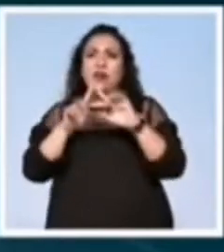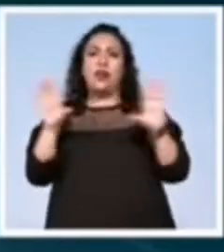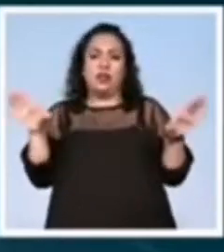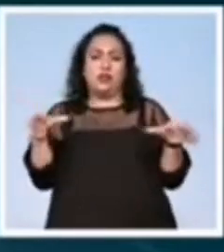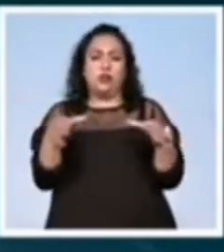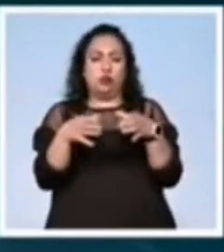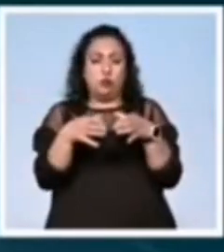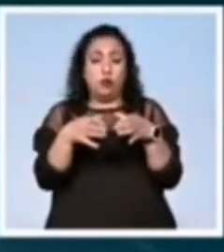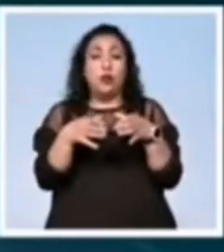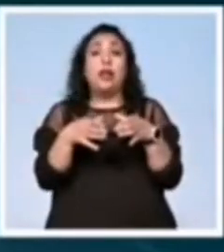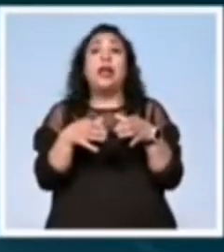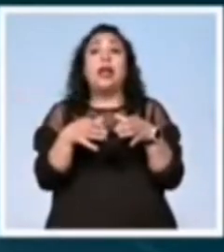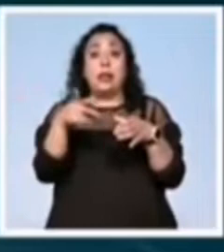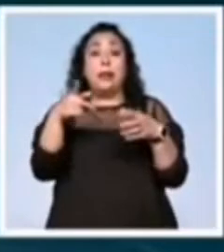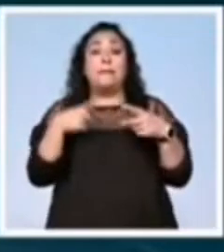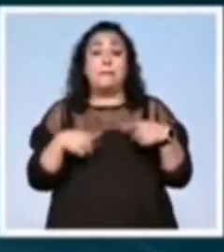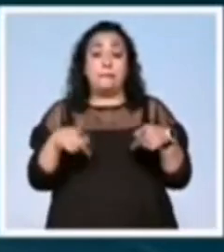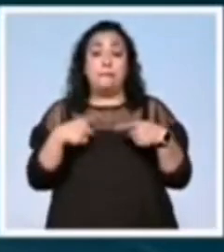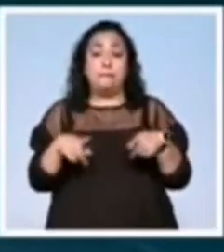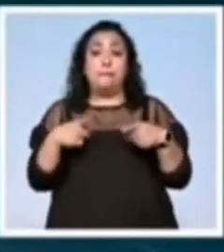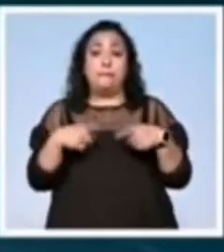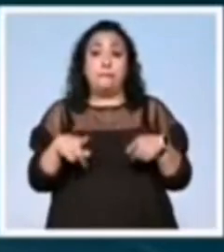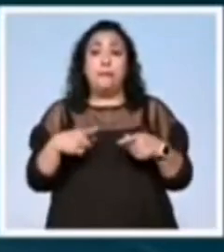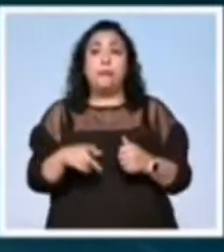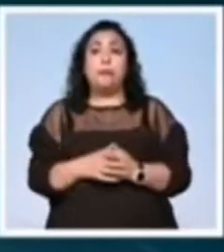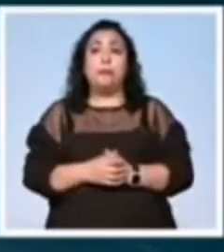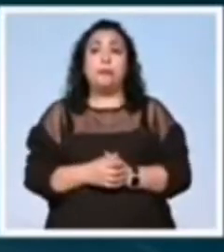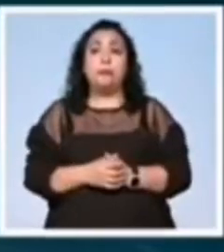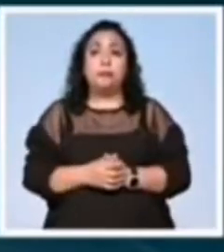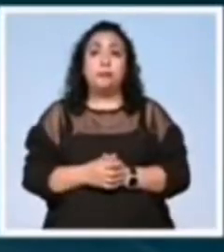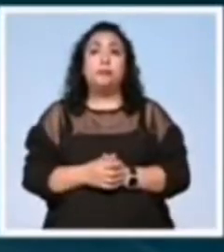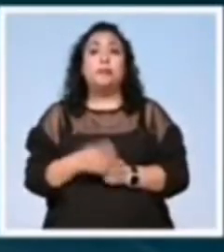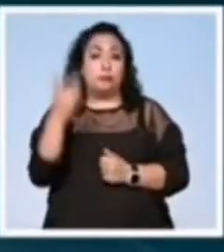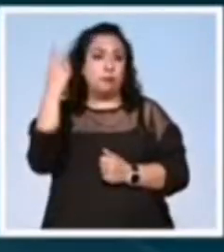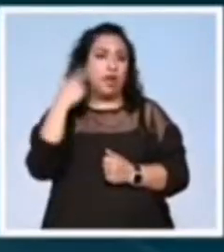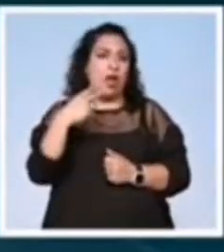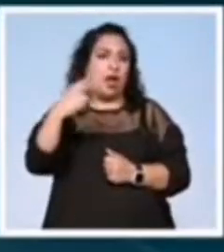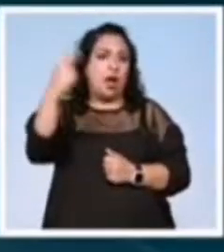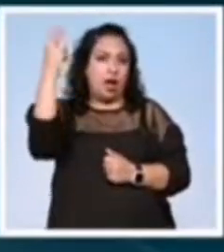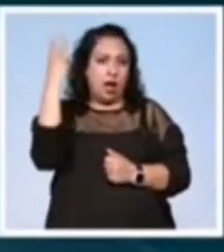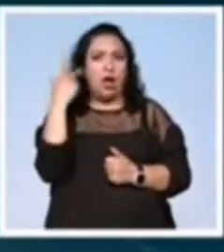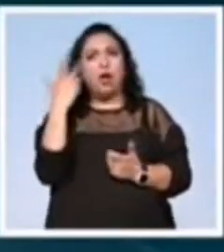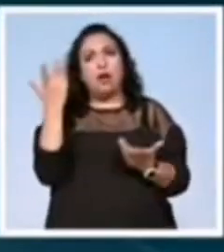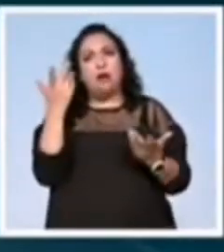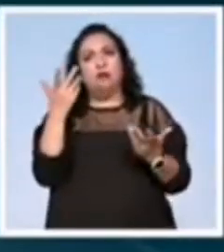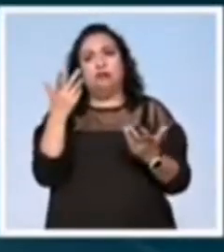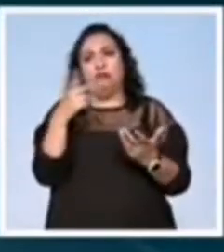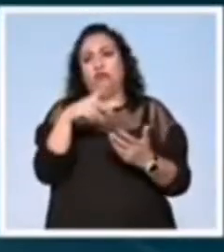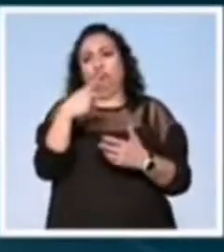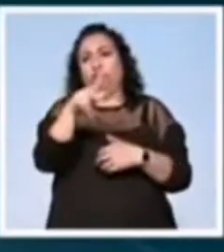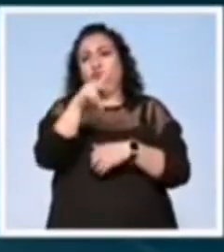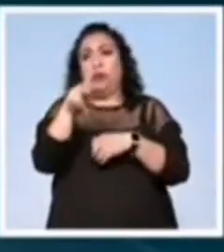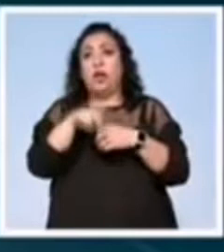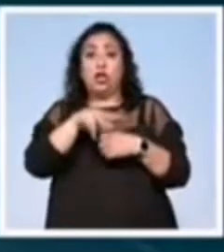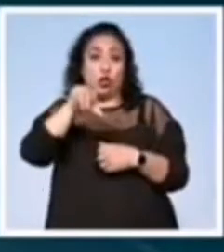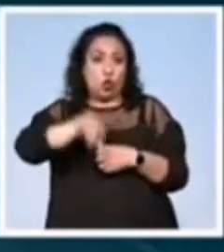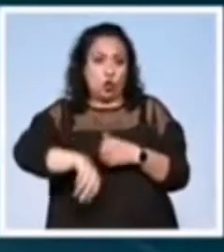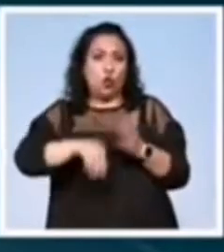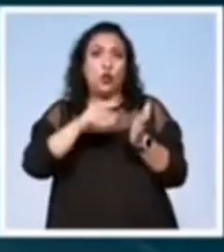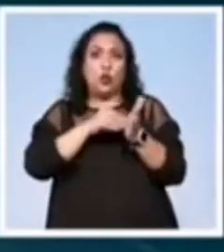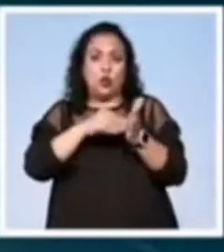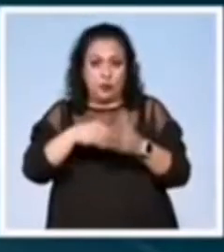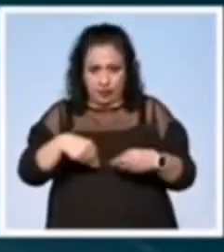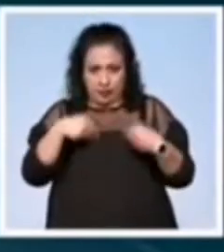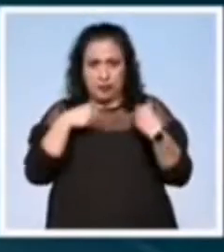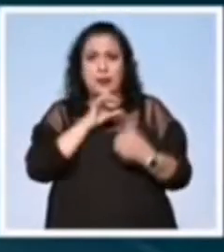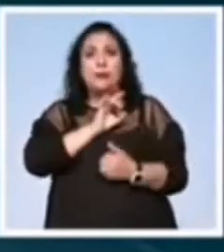comunidades. Es una persona que ha viajado a lo largo de todo su territorio, que incluso al día de hoy sigue